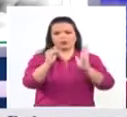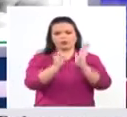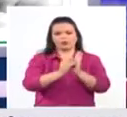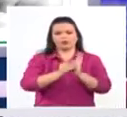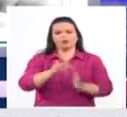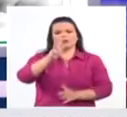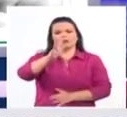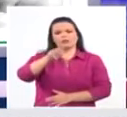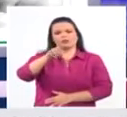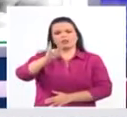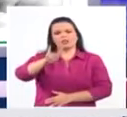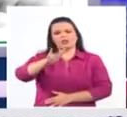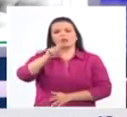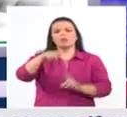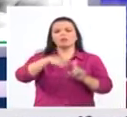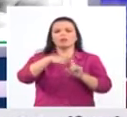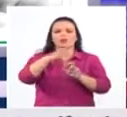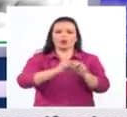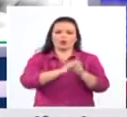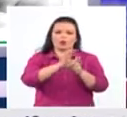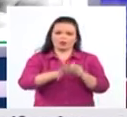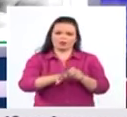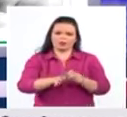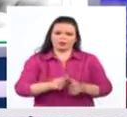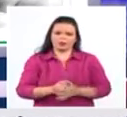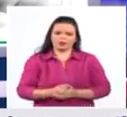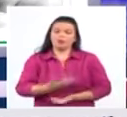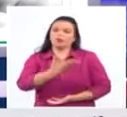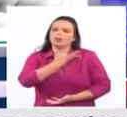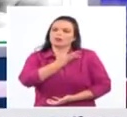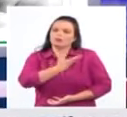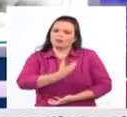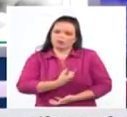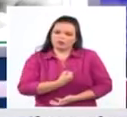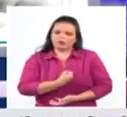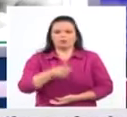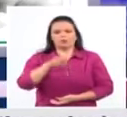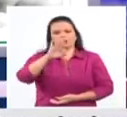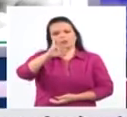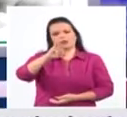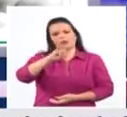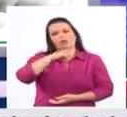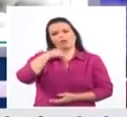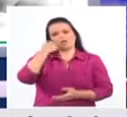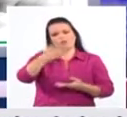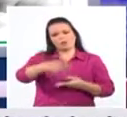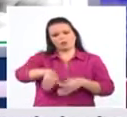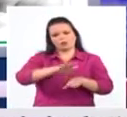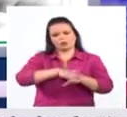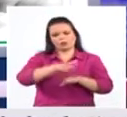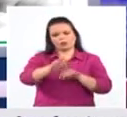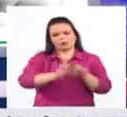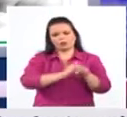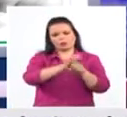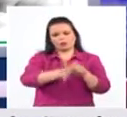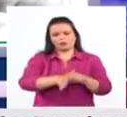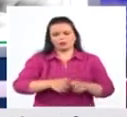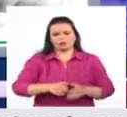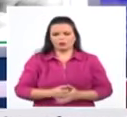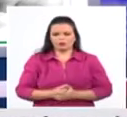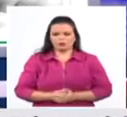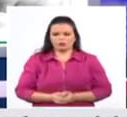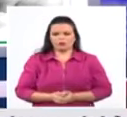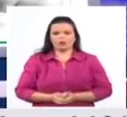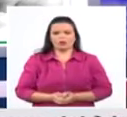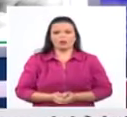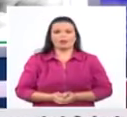8.319 enfermos de COVID-19 y lamentablemente 86 fallecidos como consecuencia de la enfermedad. Hoy Pinar del Río